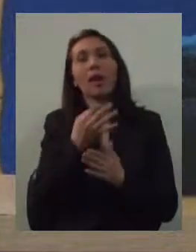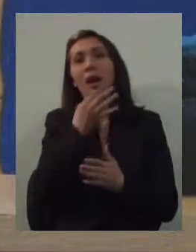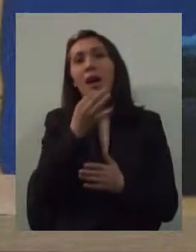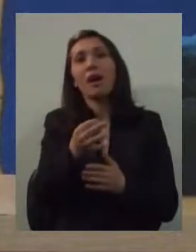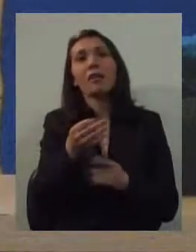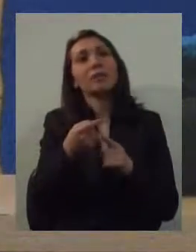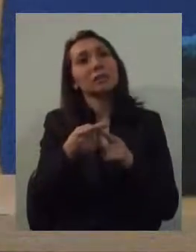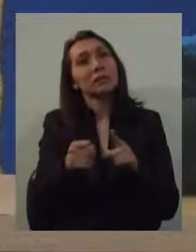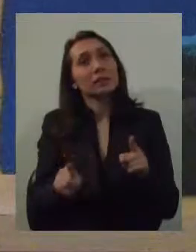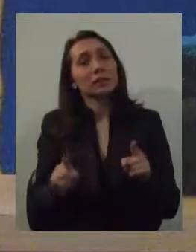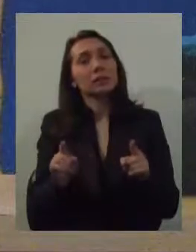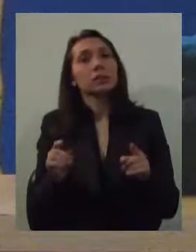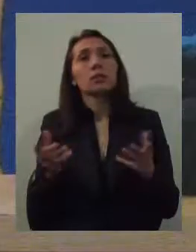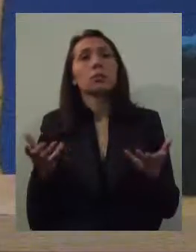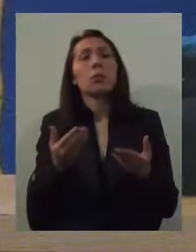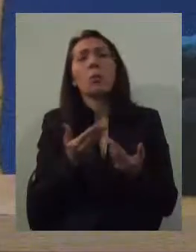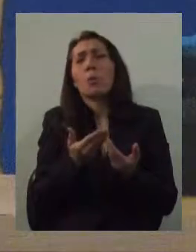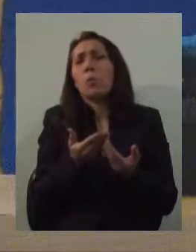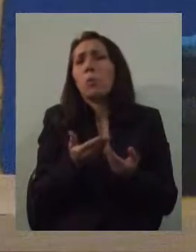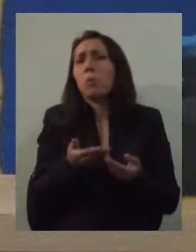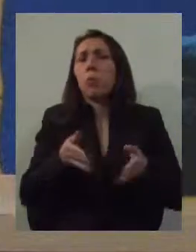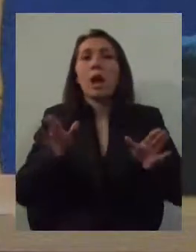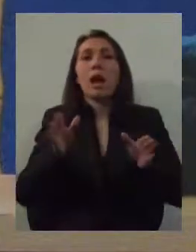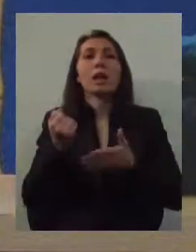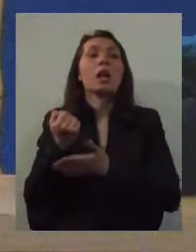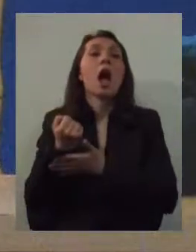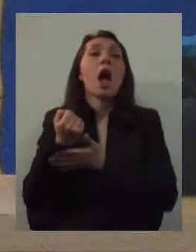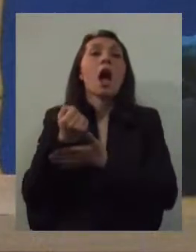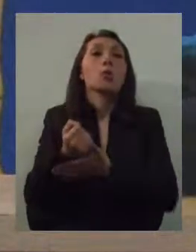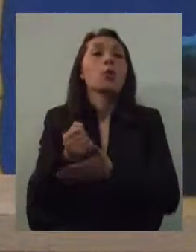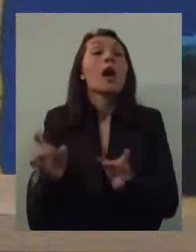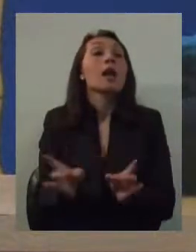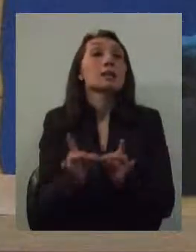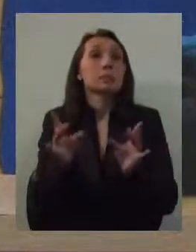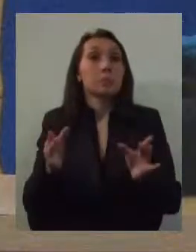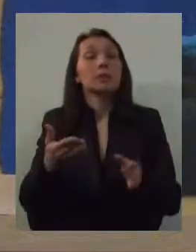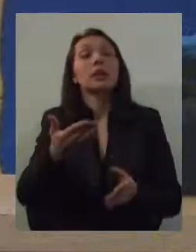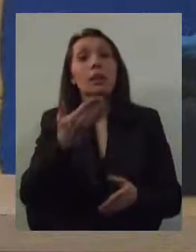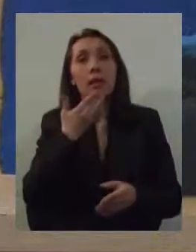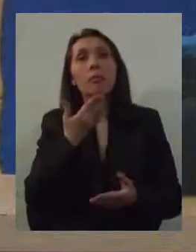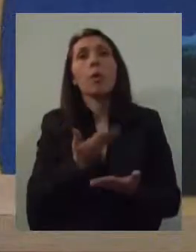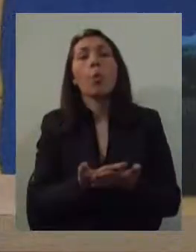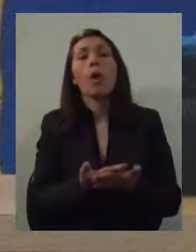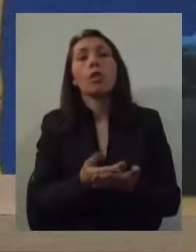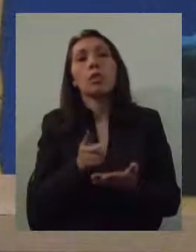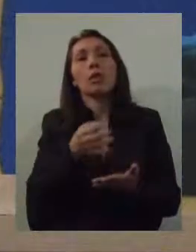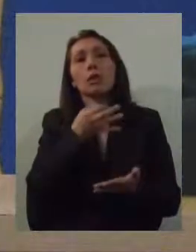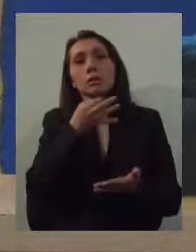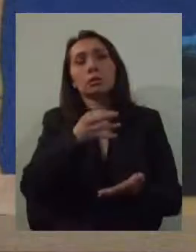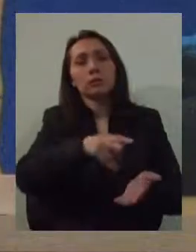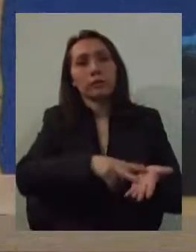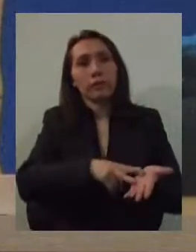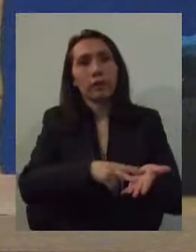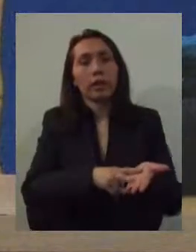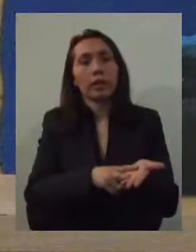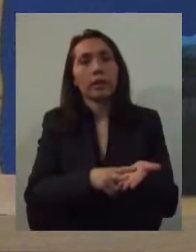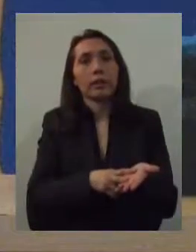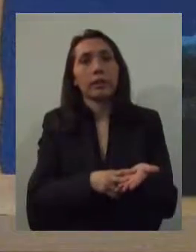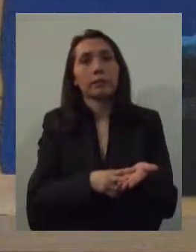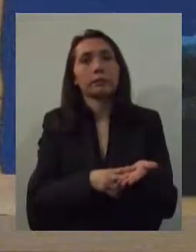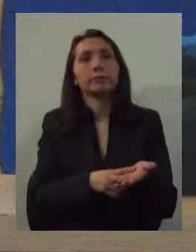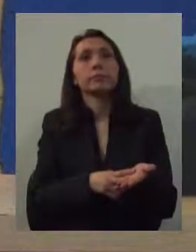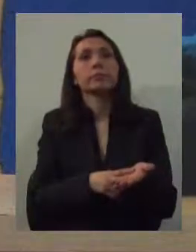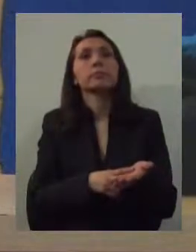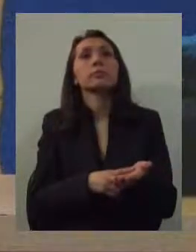a esta distinción, para cualquier tipo de cooperación y en especial, por supuesto, para la hora de la verdad, que es